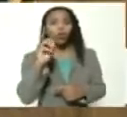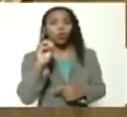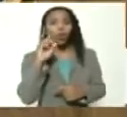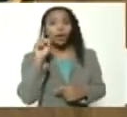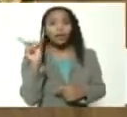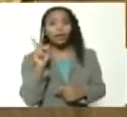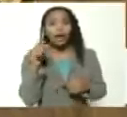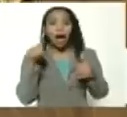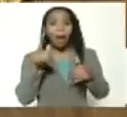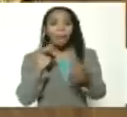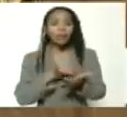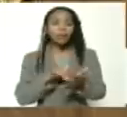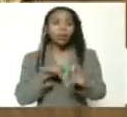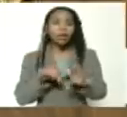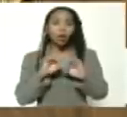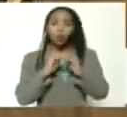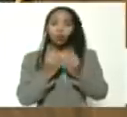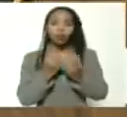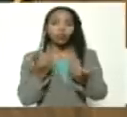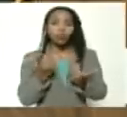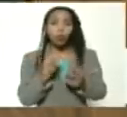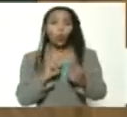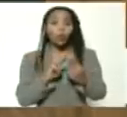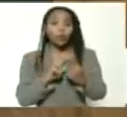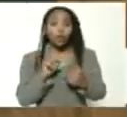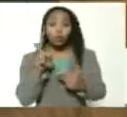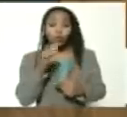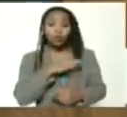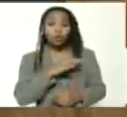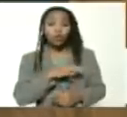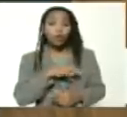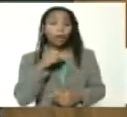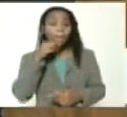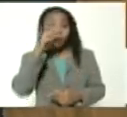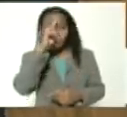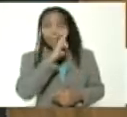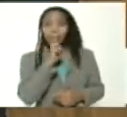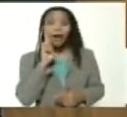esta sala. Conocí a tu señora madre, Rosa.